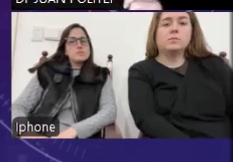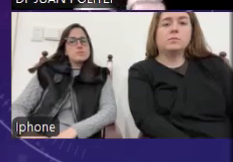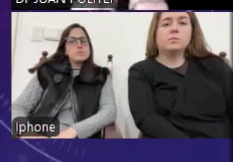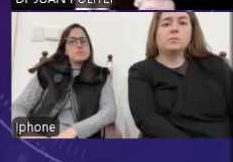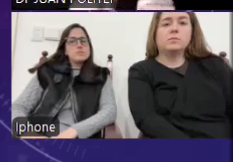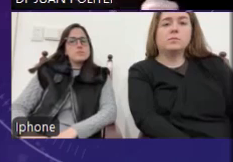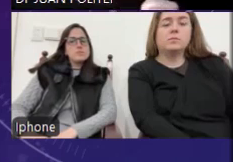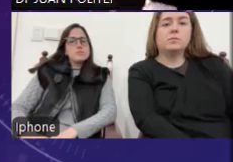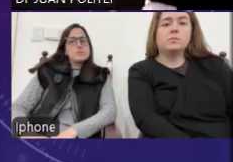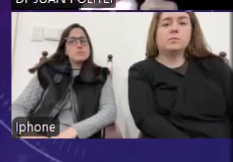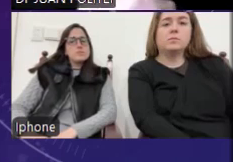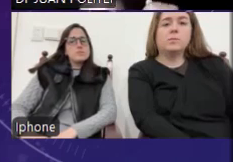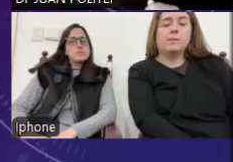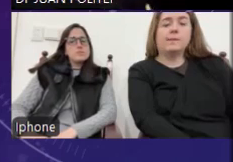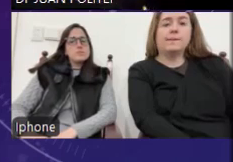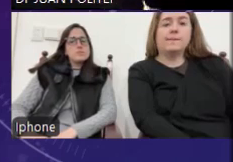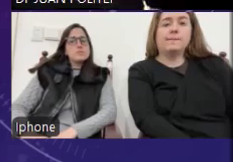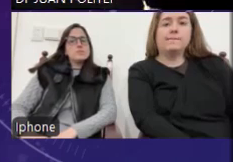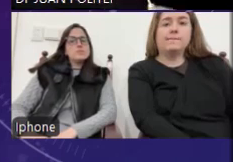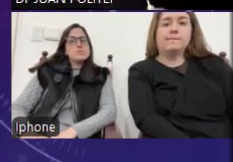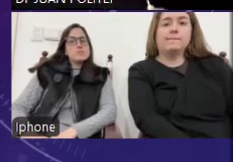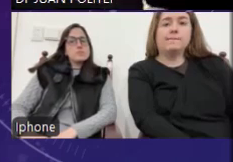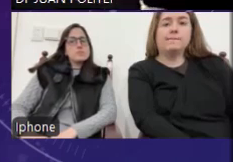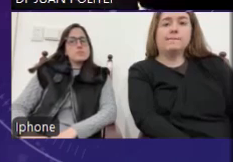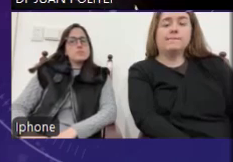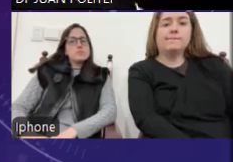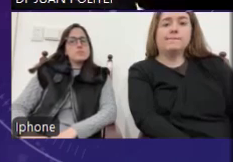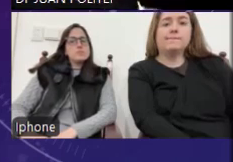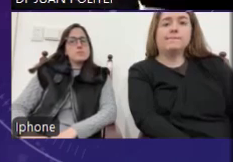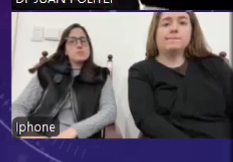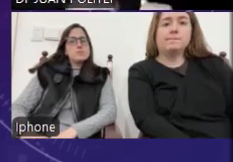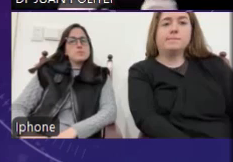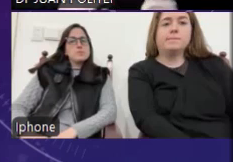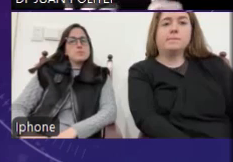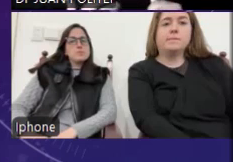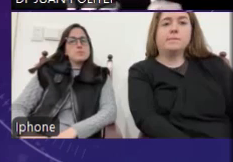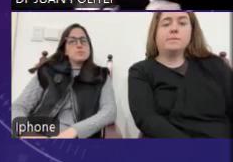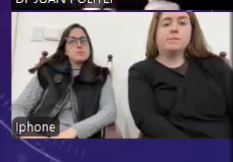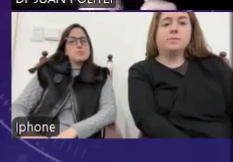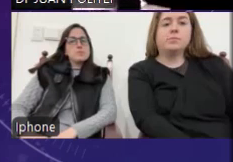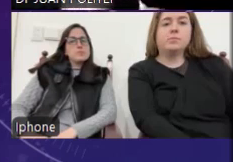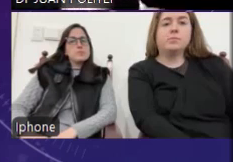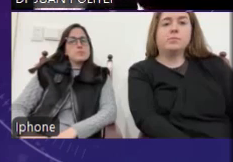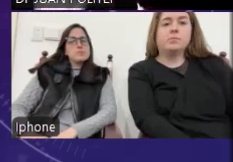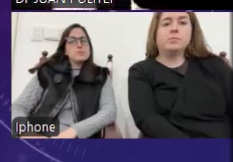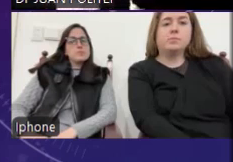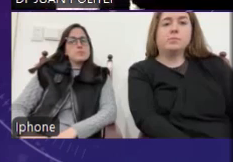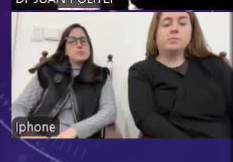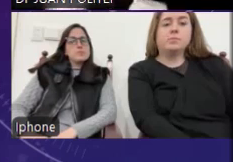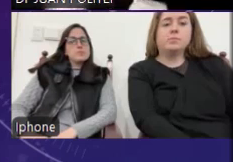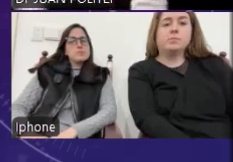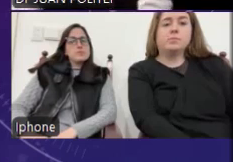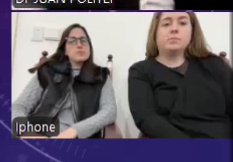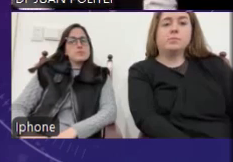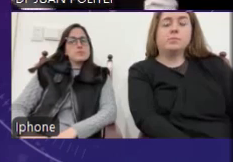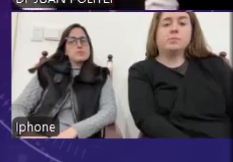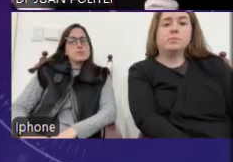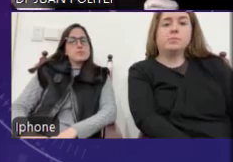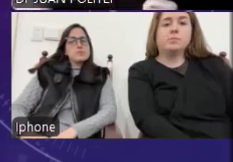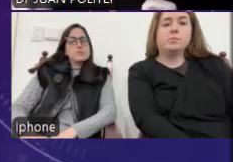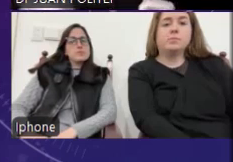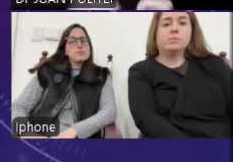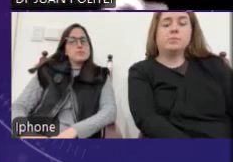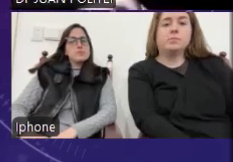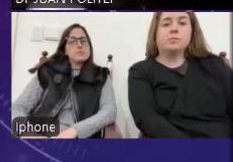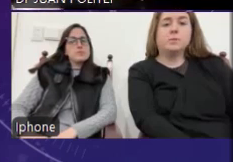vena, darla una vez por mes. Esto es lo que dice acá en inglés. Es el anuncio darla cada 4 semanas. Bueno, una vez